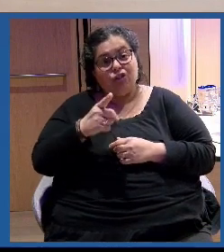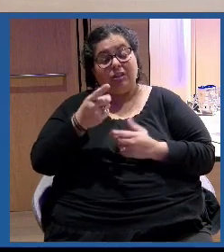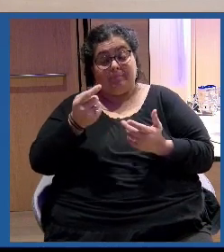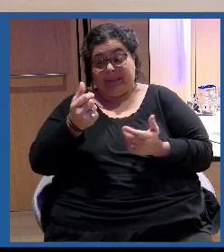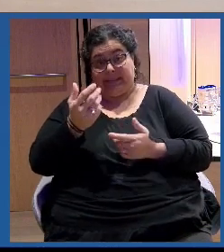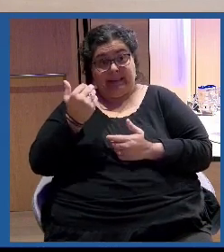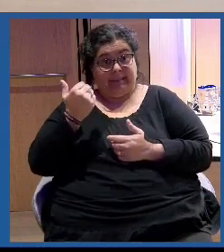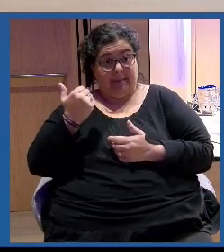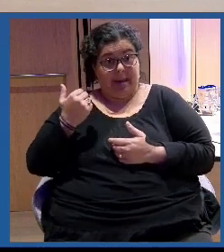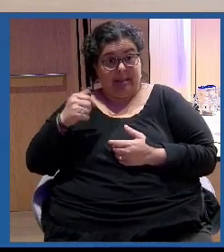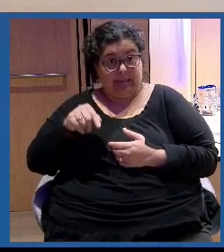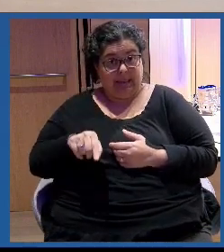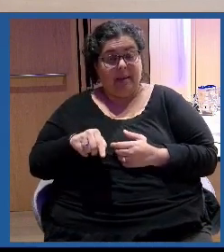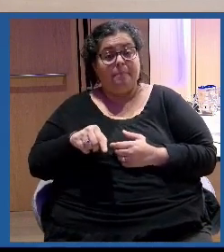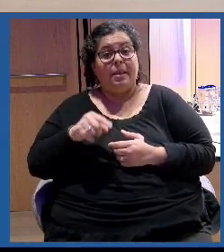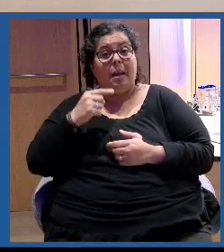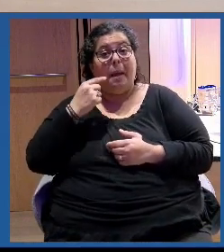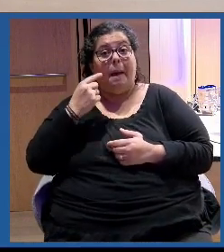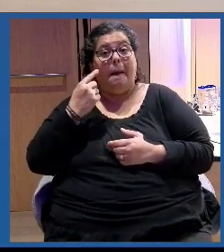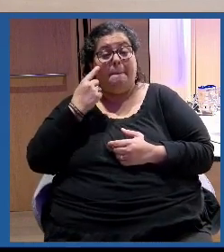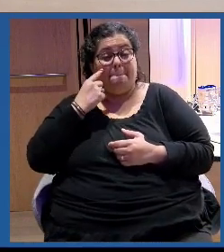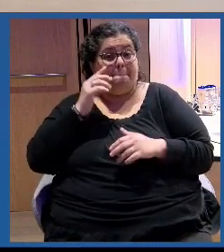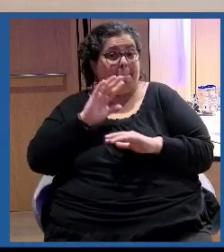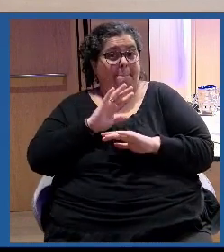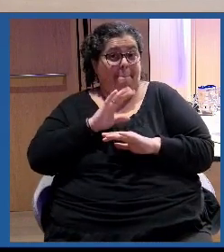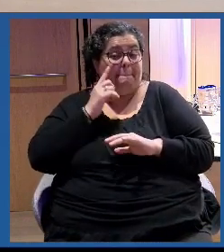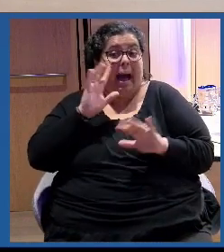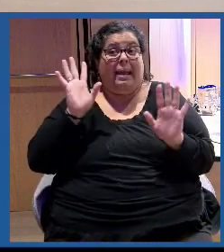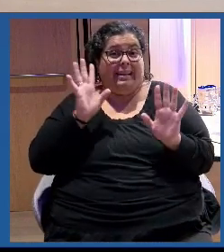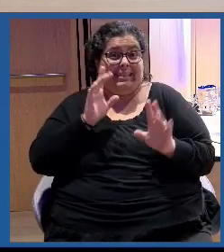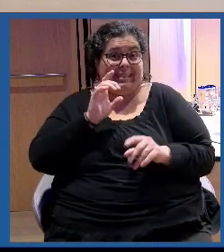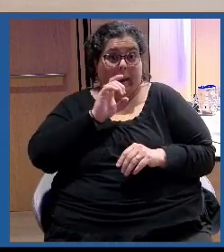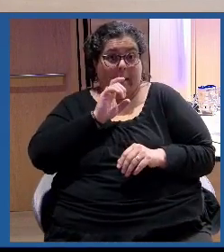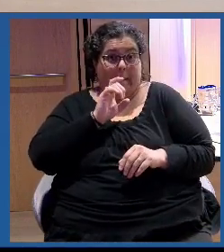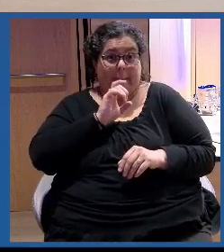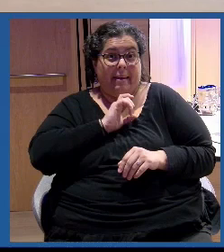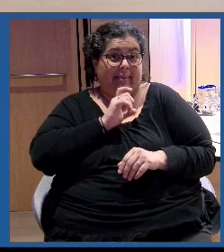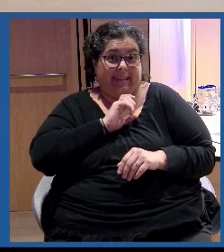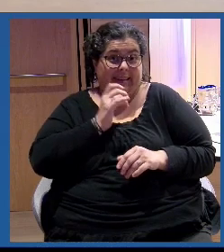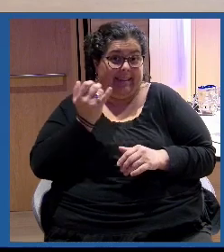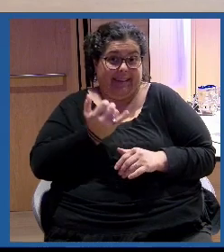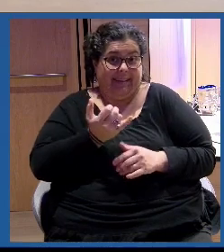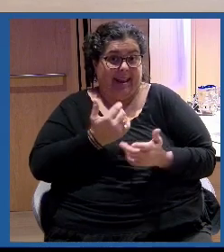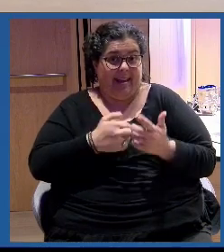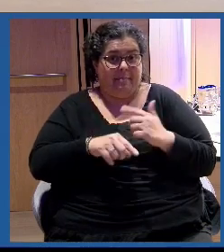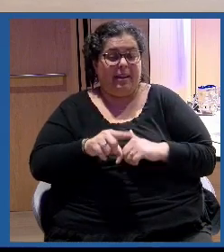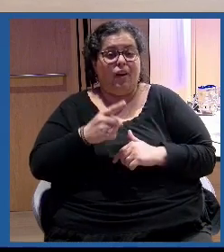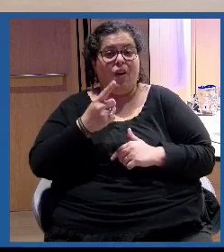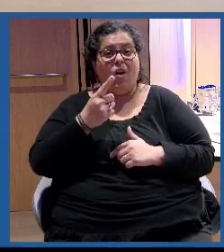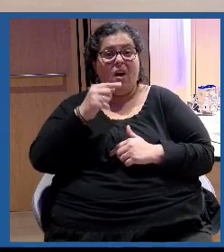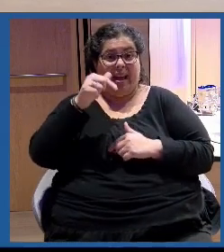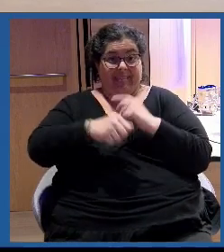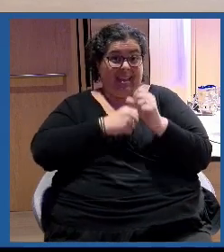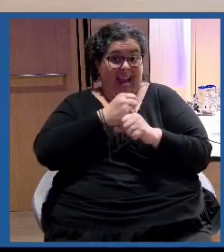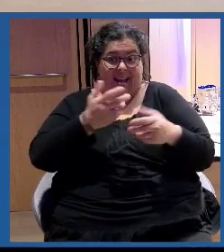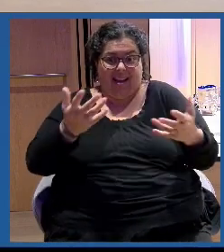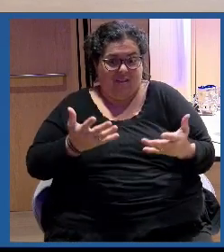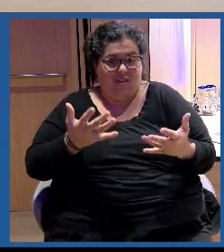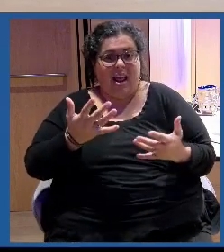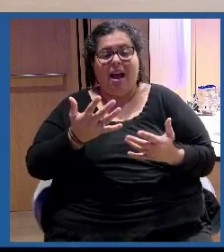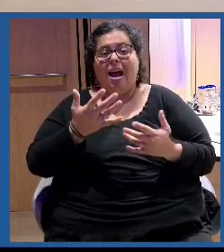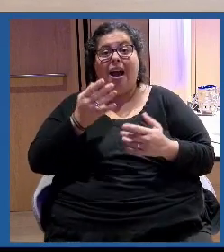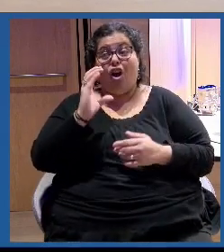Recientemente, que pareciera mentira que pase en el 2023 y más en un país que es muy afro